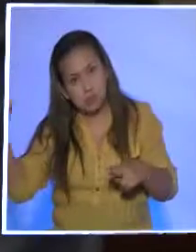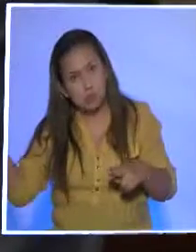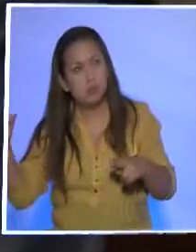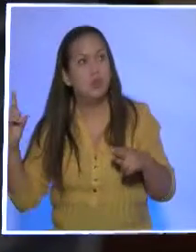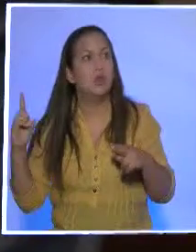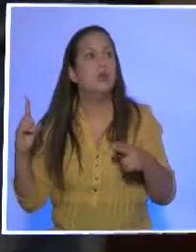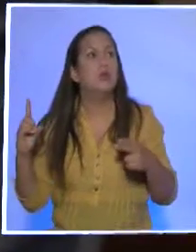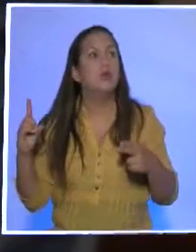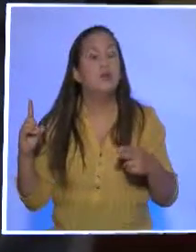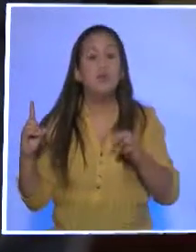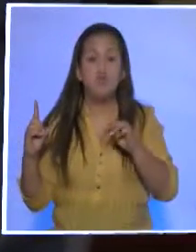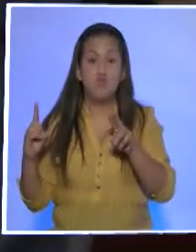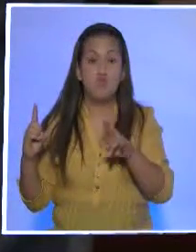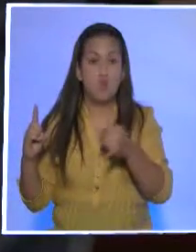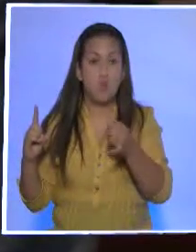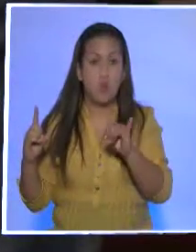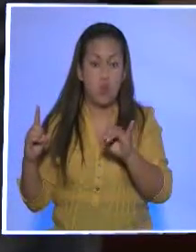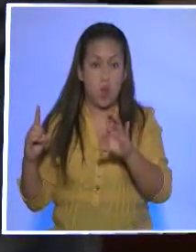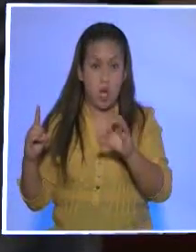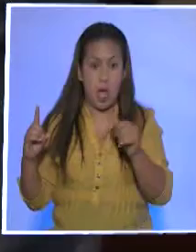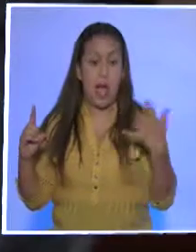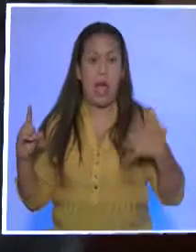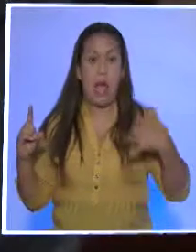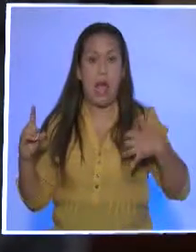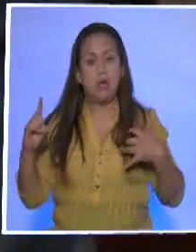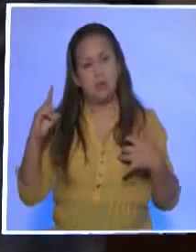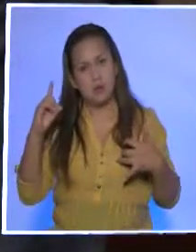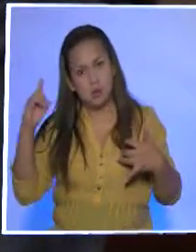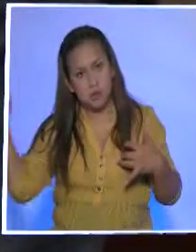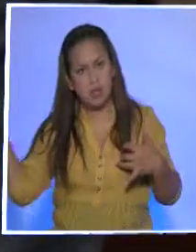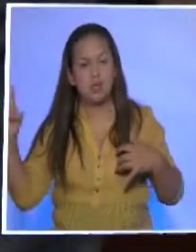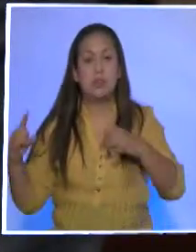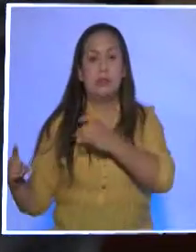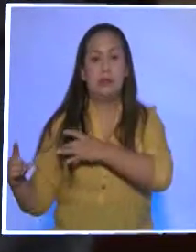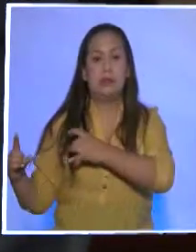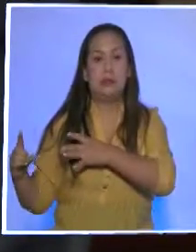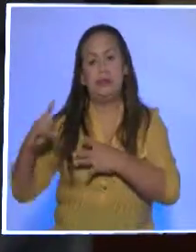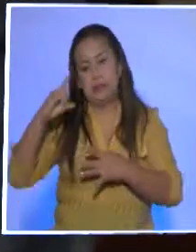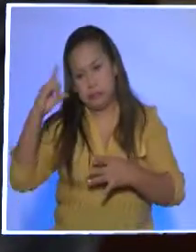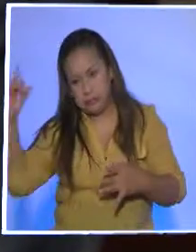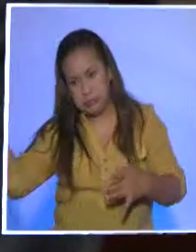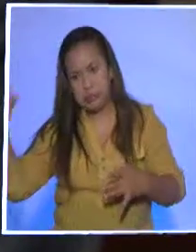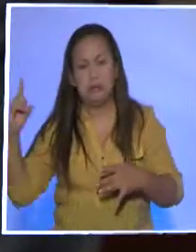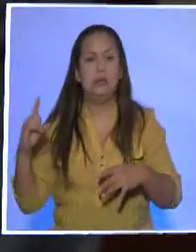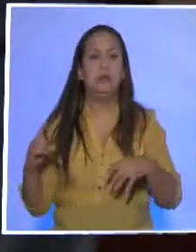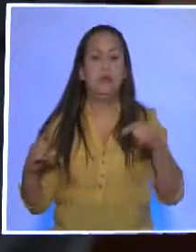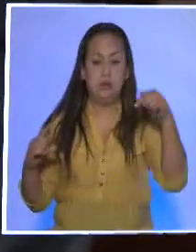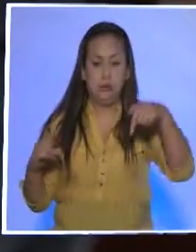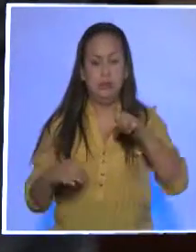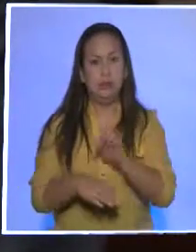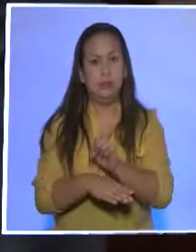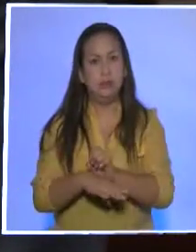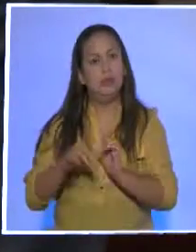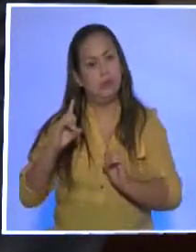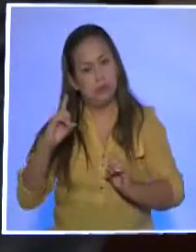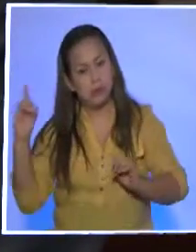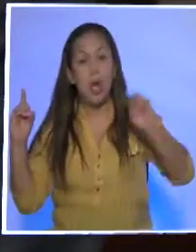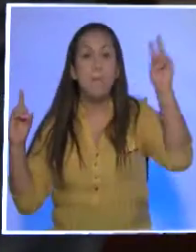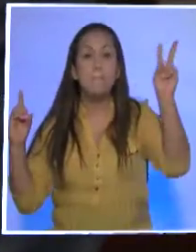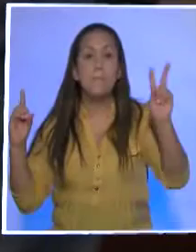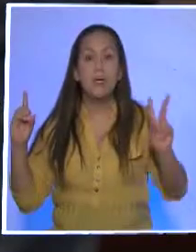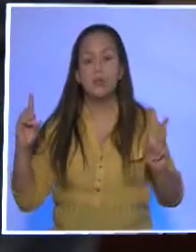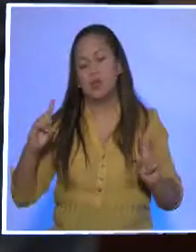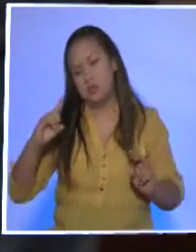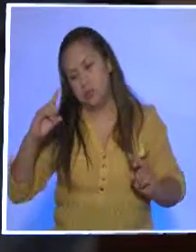con pepe mujica pasa en argentina con cristina fernández pasa en chile con michelle bachelet pasa en el cuadro con rafael correa- pasa en venezuela con nicolás